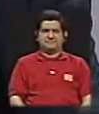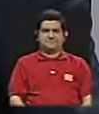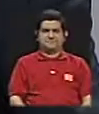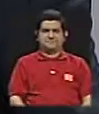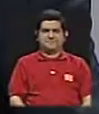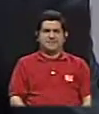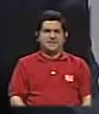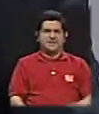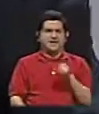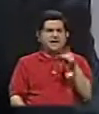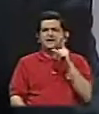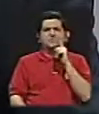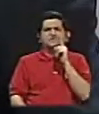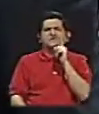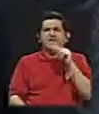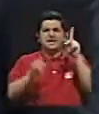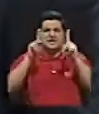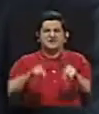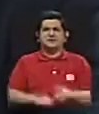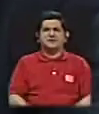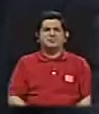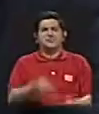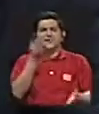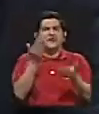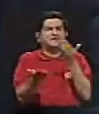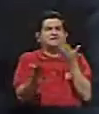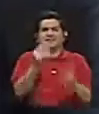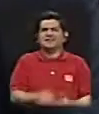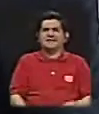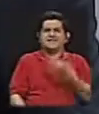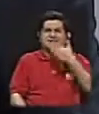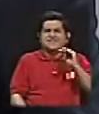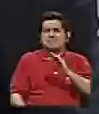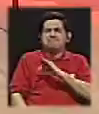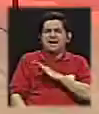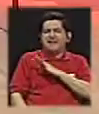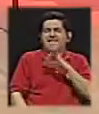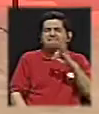1977. ¿Y qué son o quiénes son los habitantes, digamos, de mala fe?